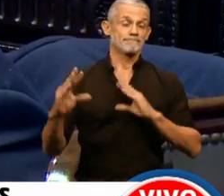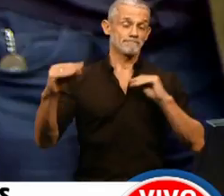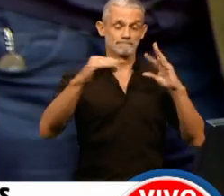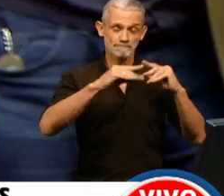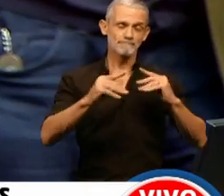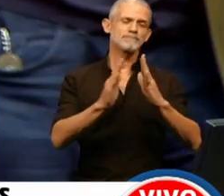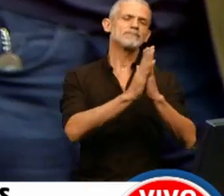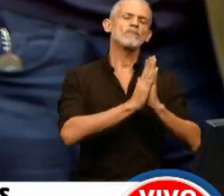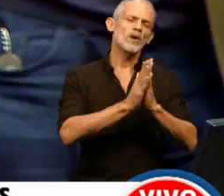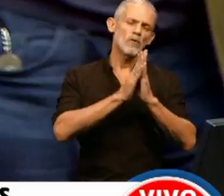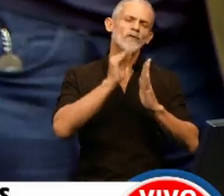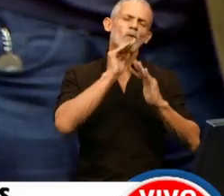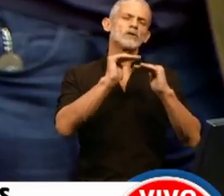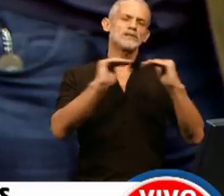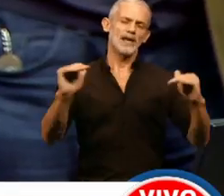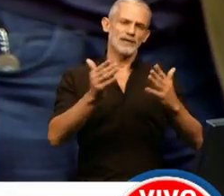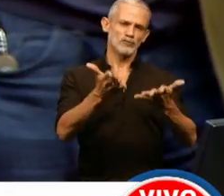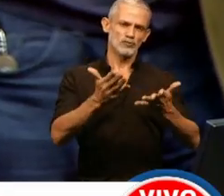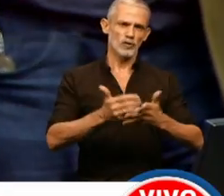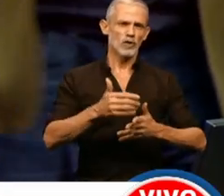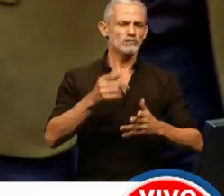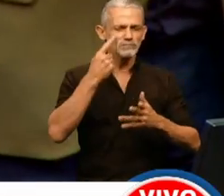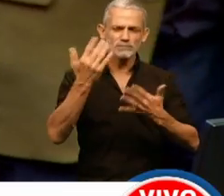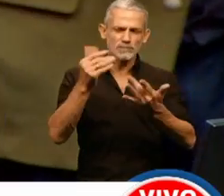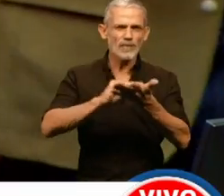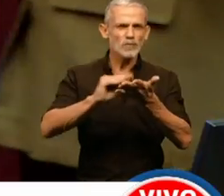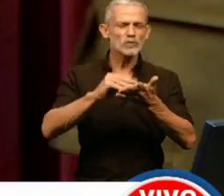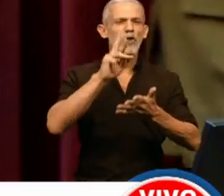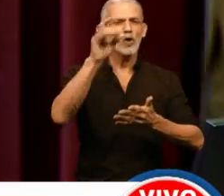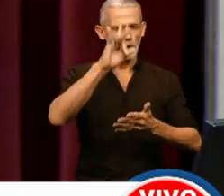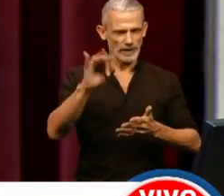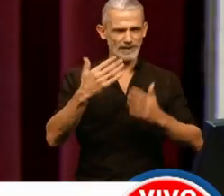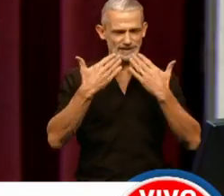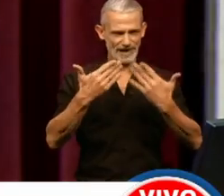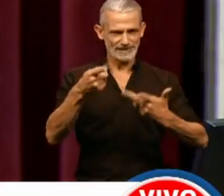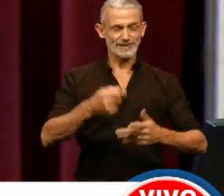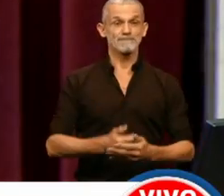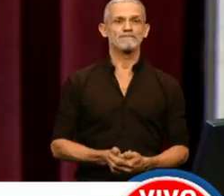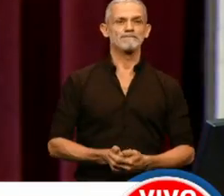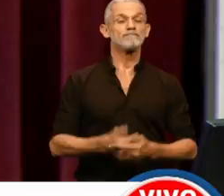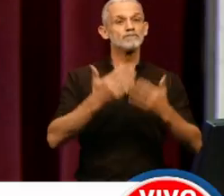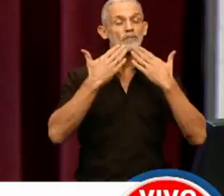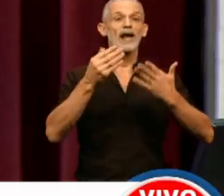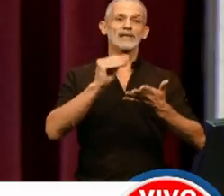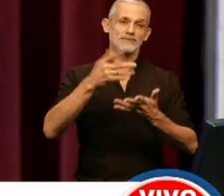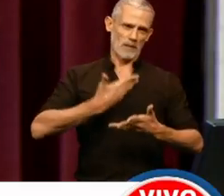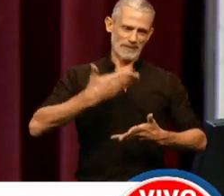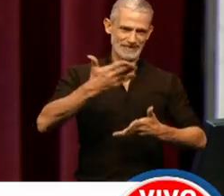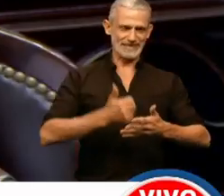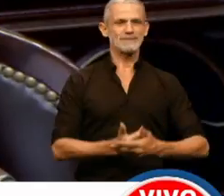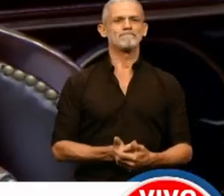por favor pido os pido silencio escuchemos el diputado rodríguez gracias adelante diputado gracias señor